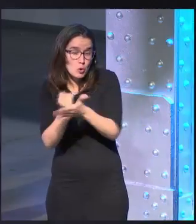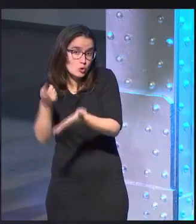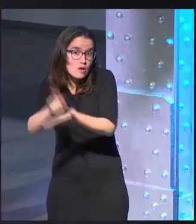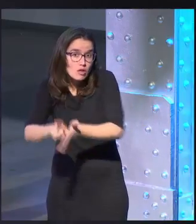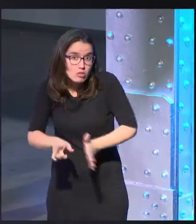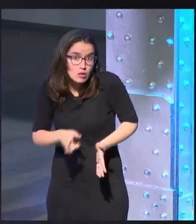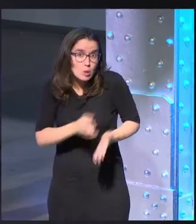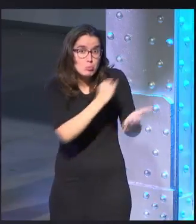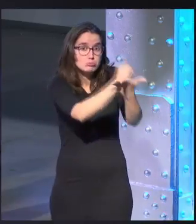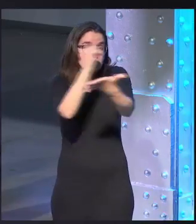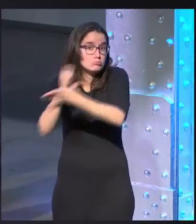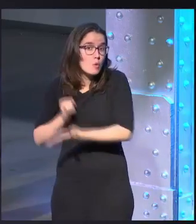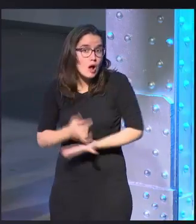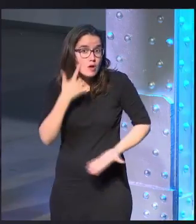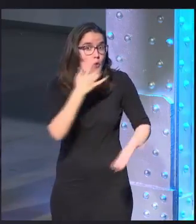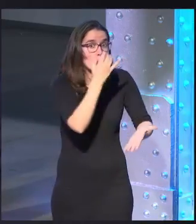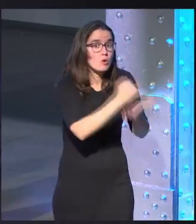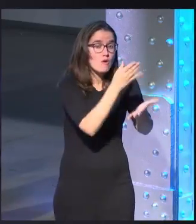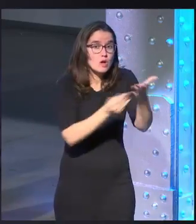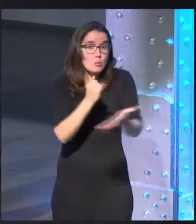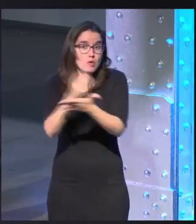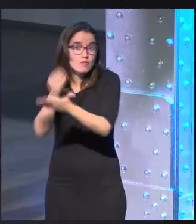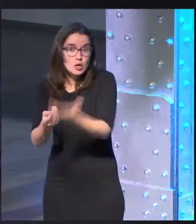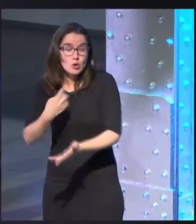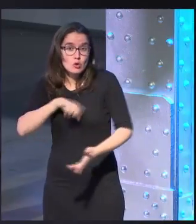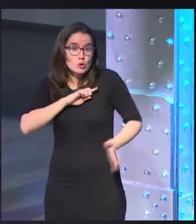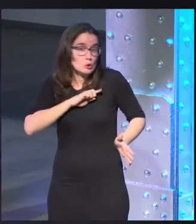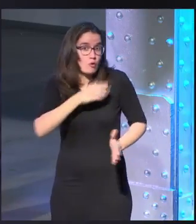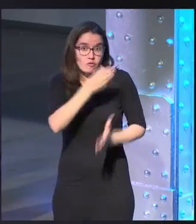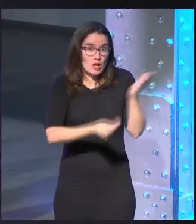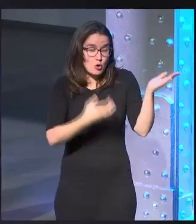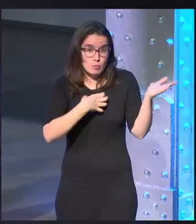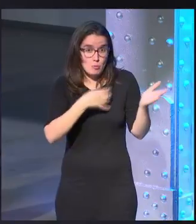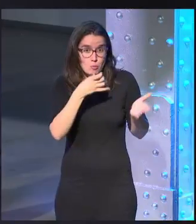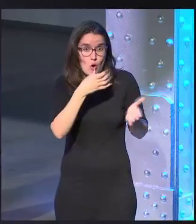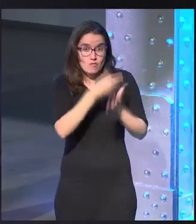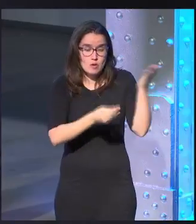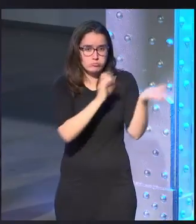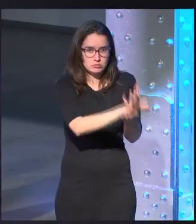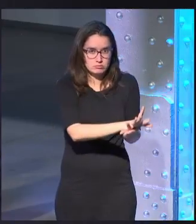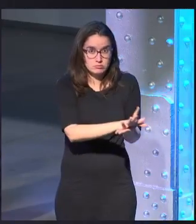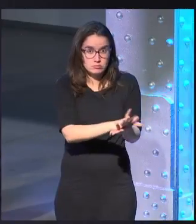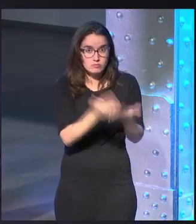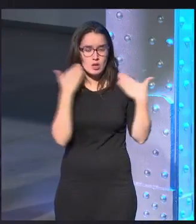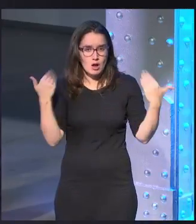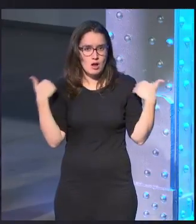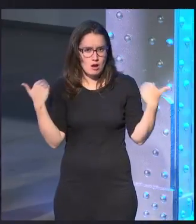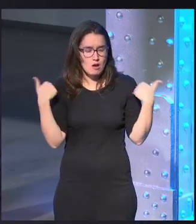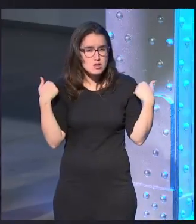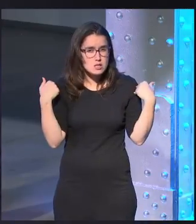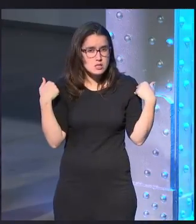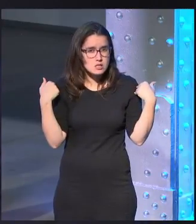empezar, pivota, cambia. Nosotros no nos estaba permitido fallar porque nos echaban. Se mantienen en forma, esto puede ser una tontería, pero están